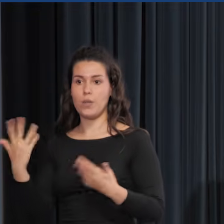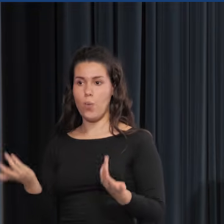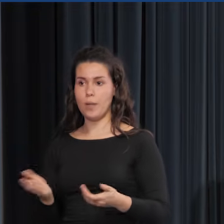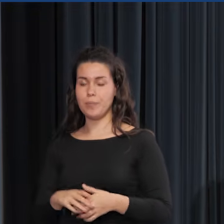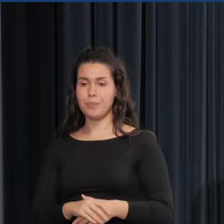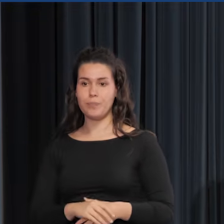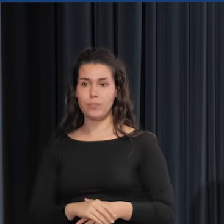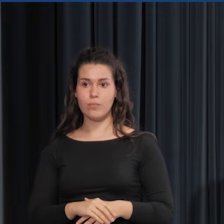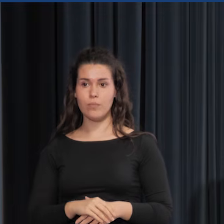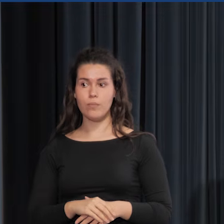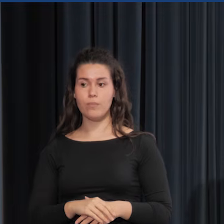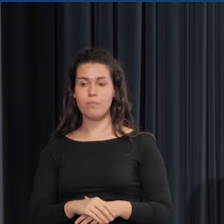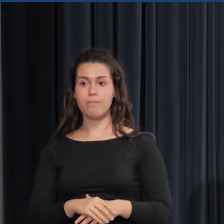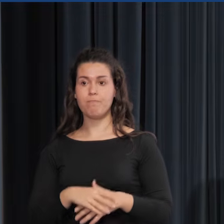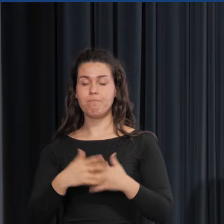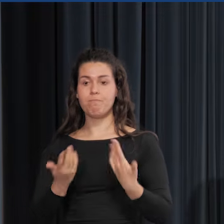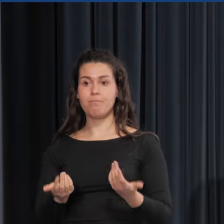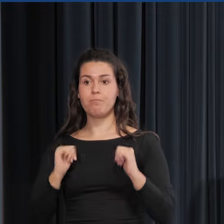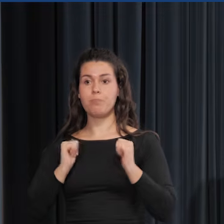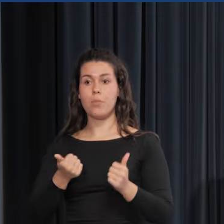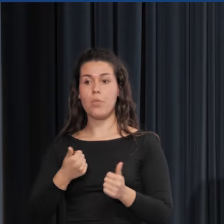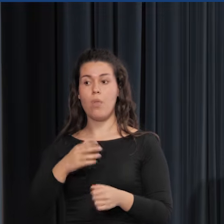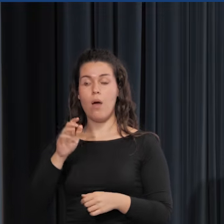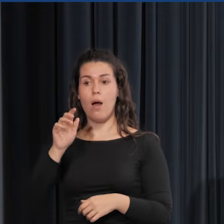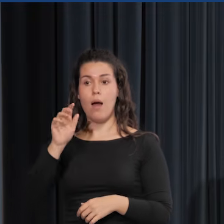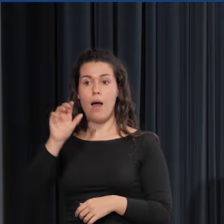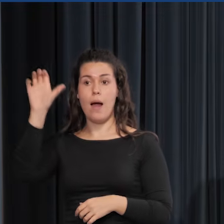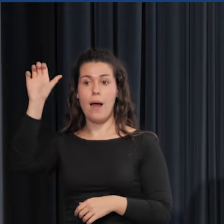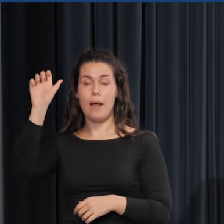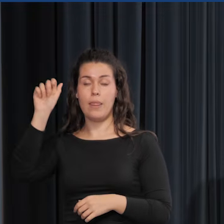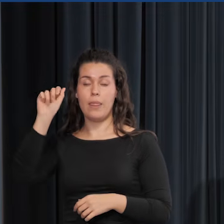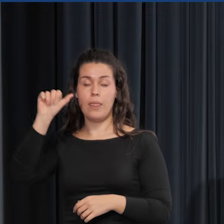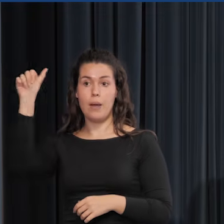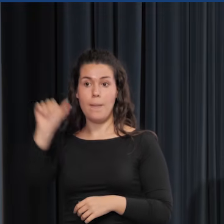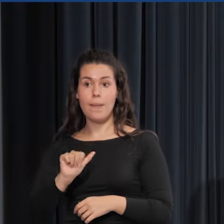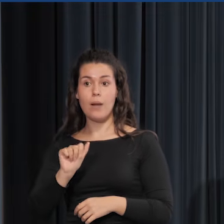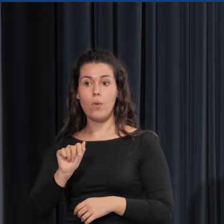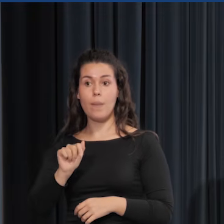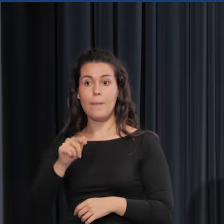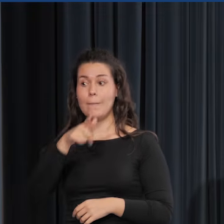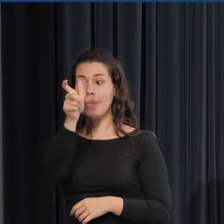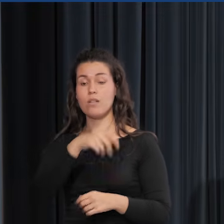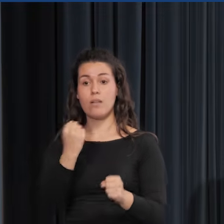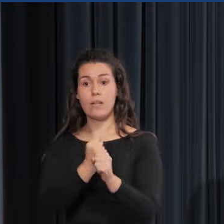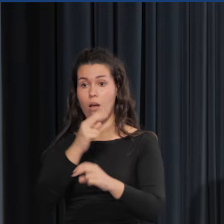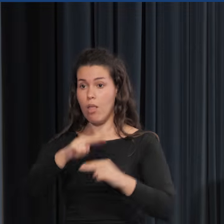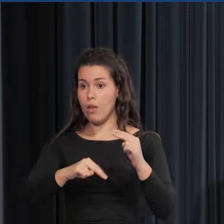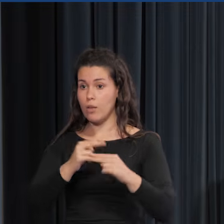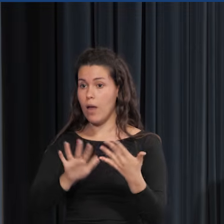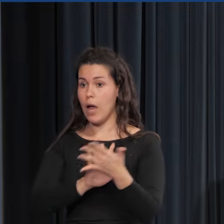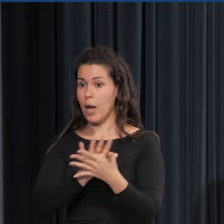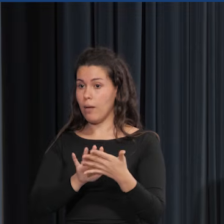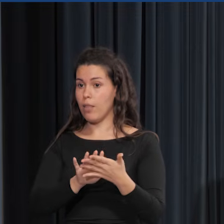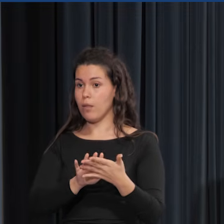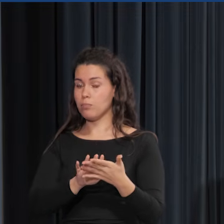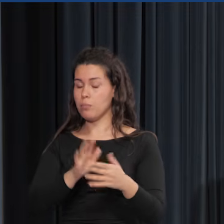primer lugar quería mencionar que en la película los obreros hablan como de que es un orgullo construir algo con sus